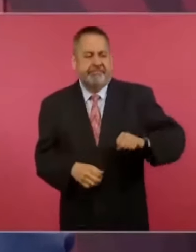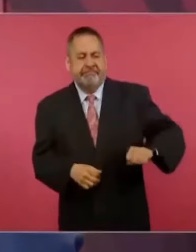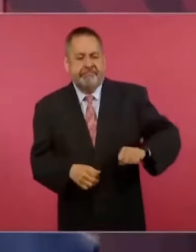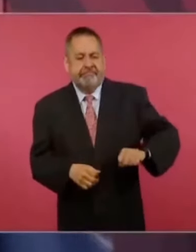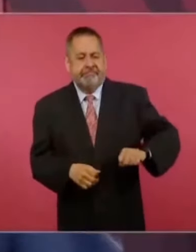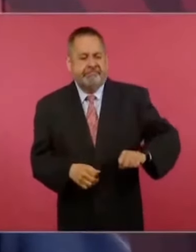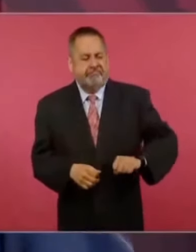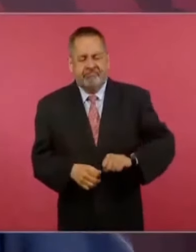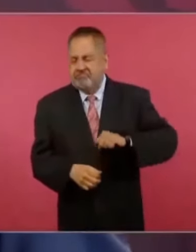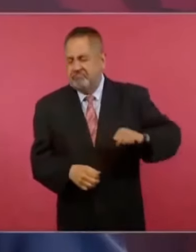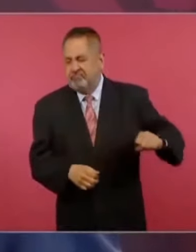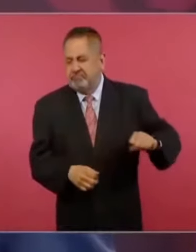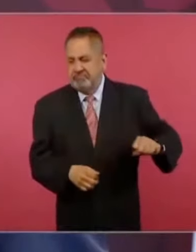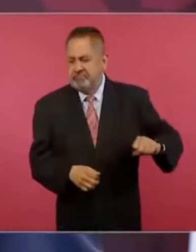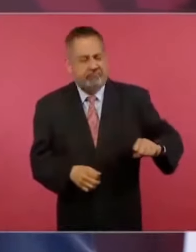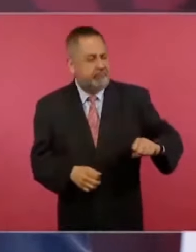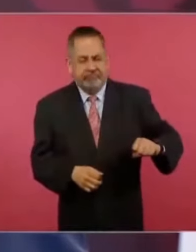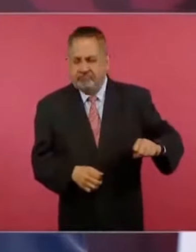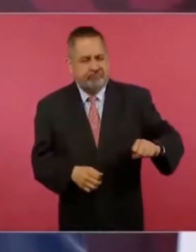No.